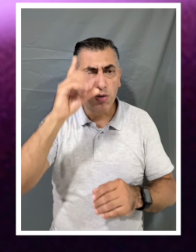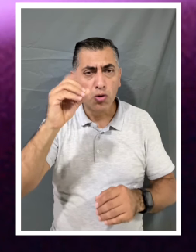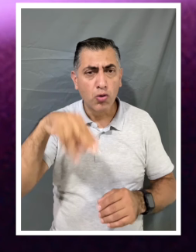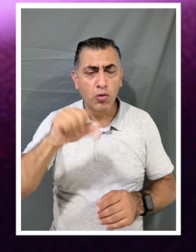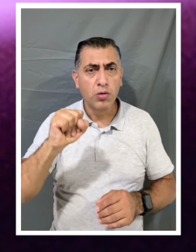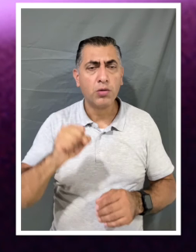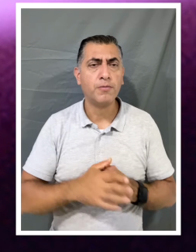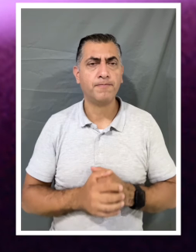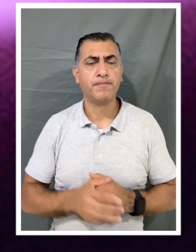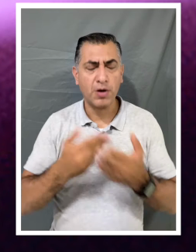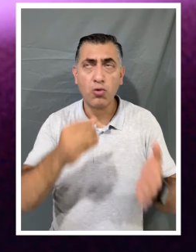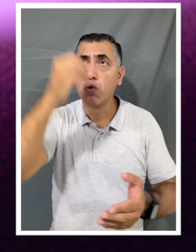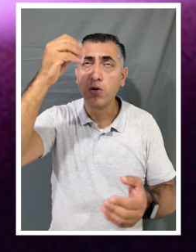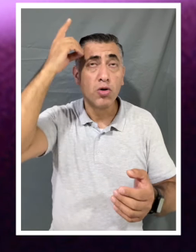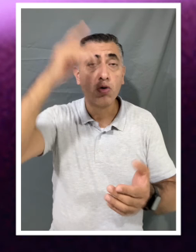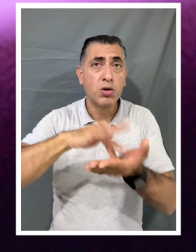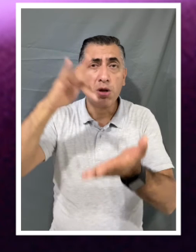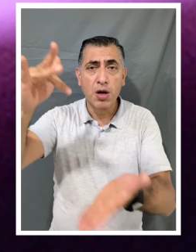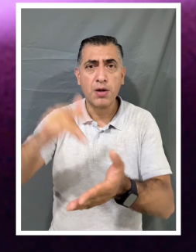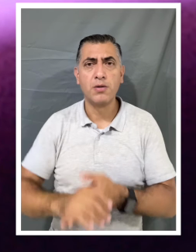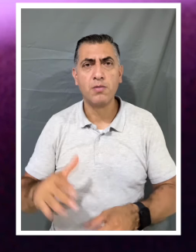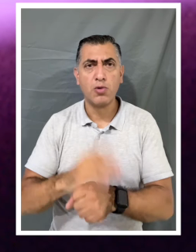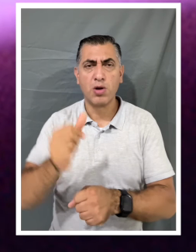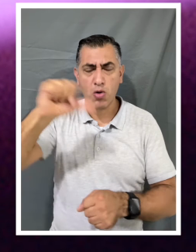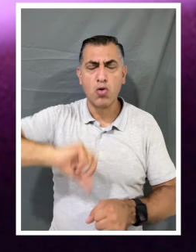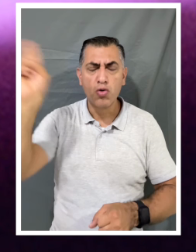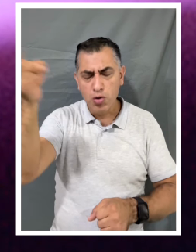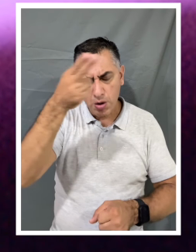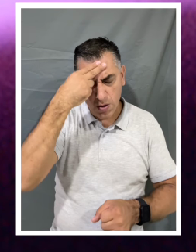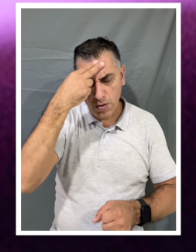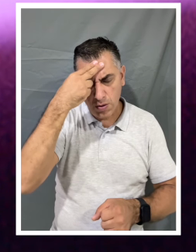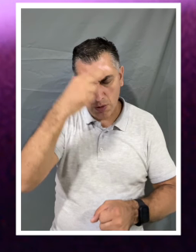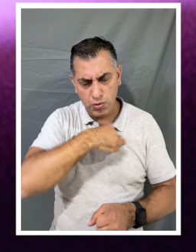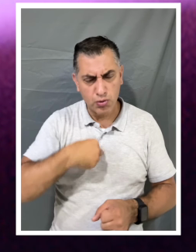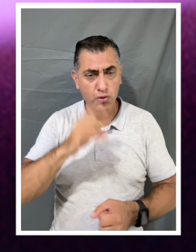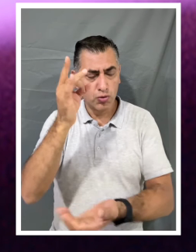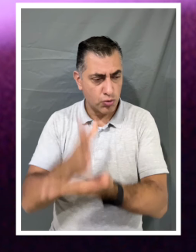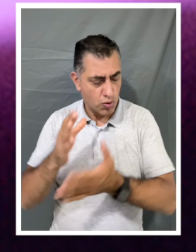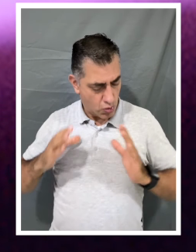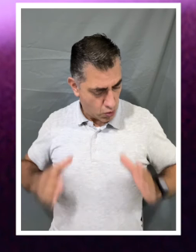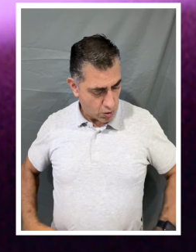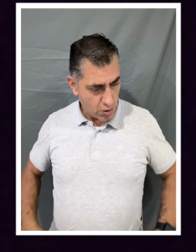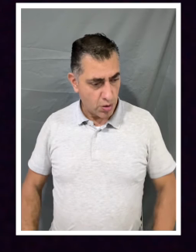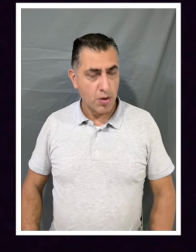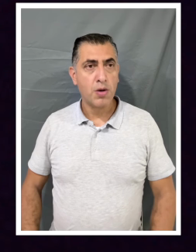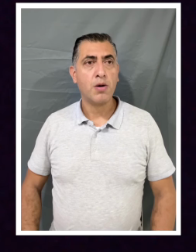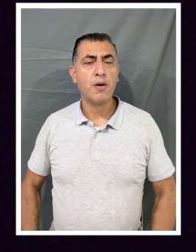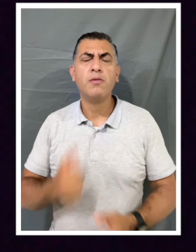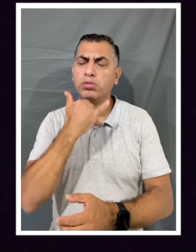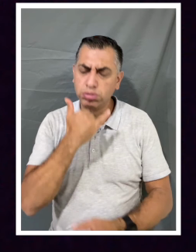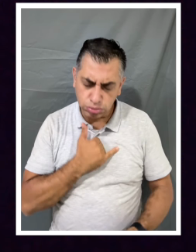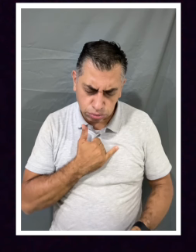así Ponles va Vamos a orar Dios gracias porque hoy nos has recordado que somos un solo cuerpo perdónanos